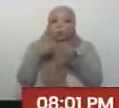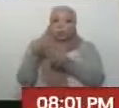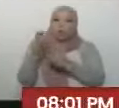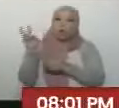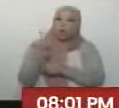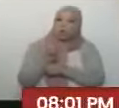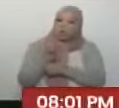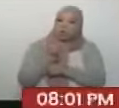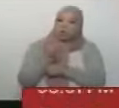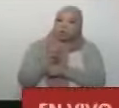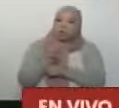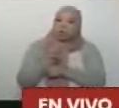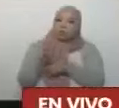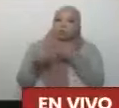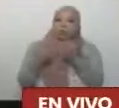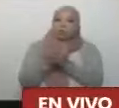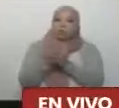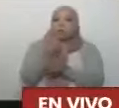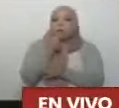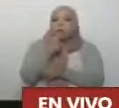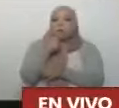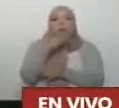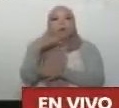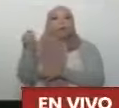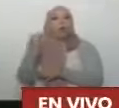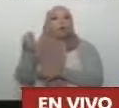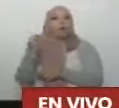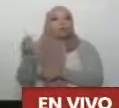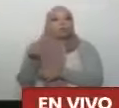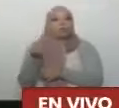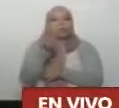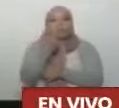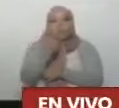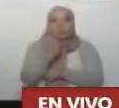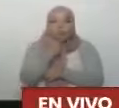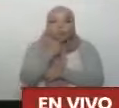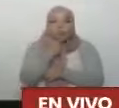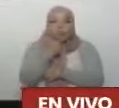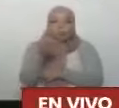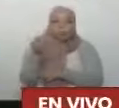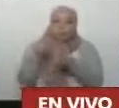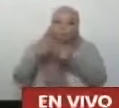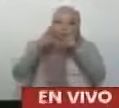a Venezuela, ustedes, la generación más joven, van a ser la generación genial. Que van a